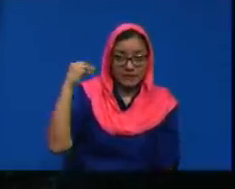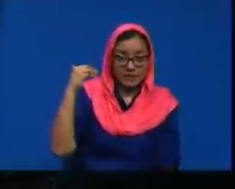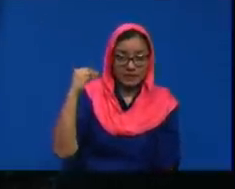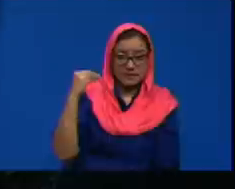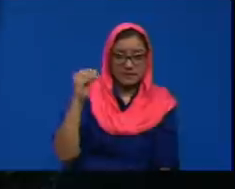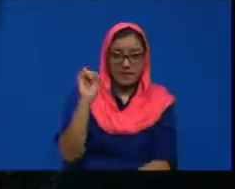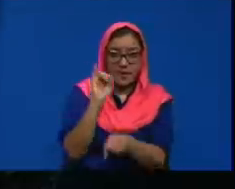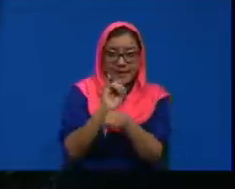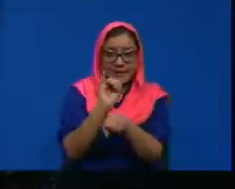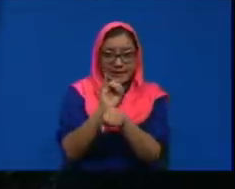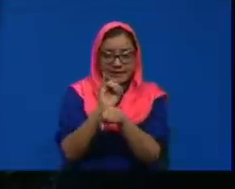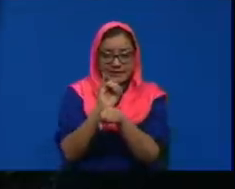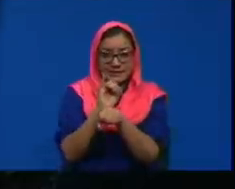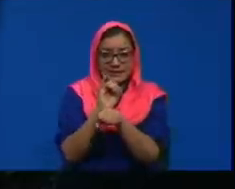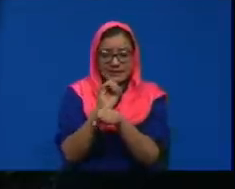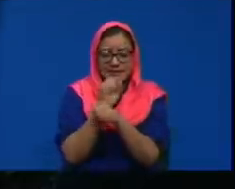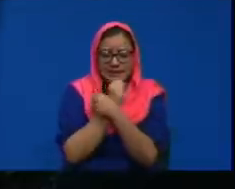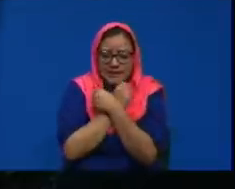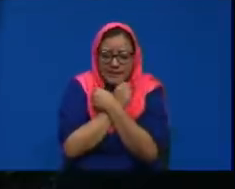amada mía,